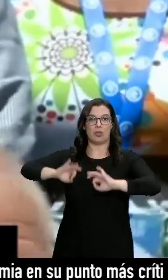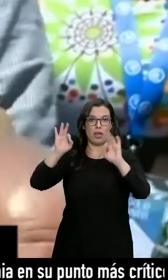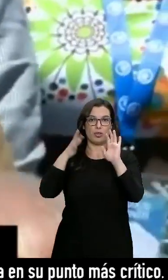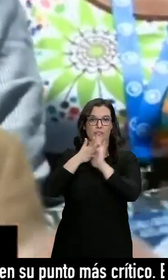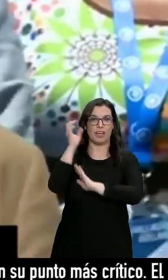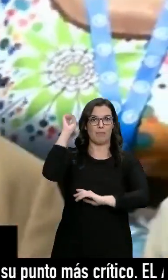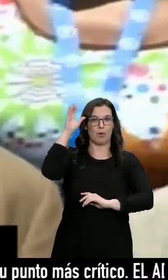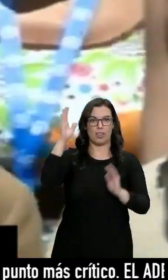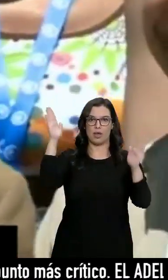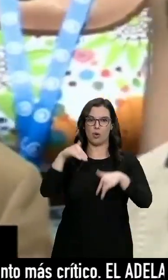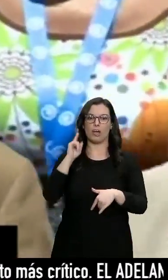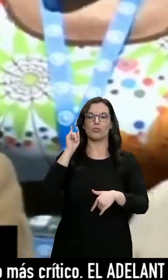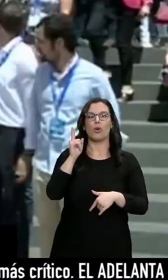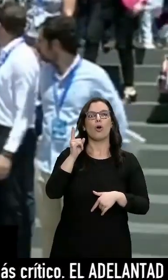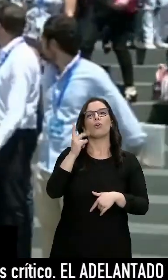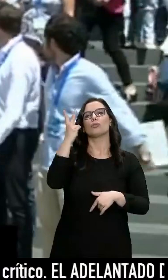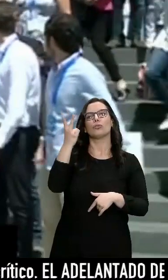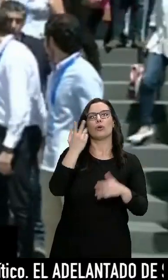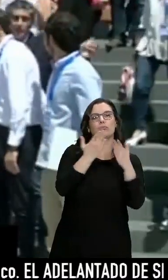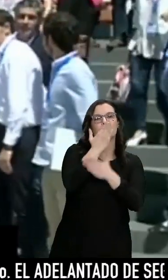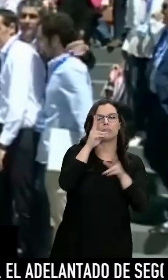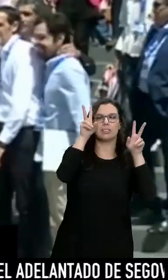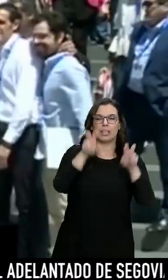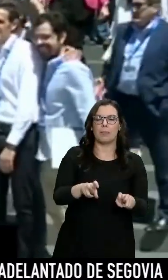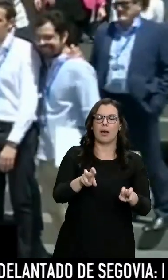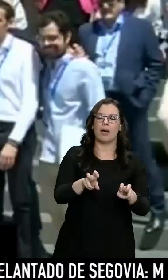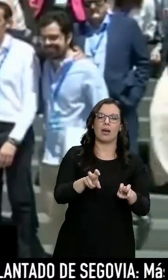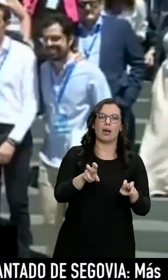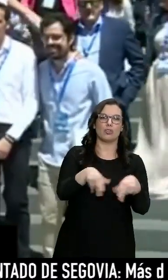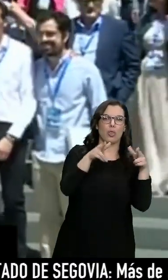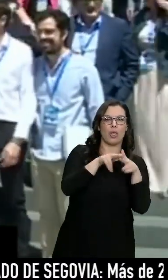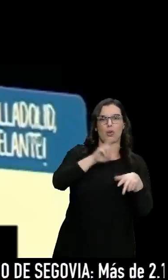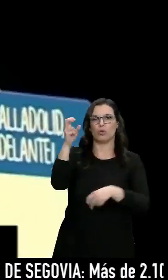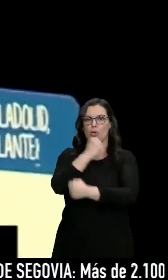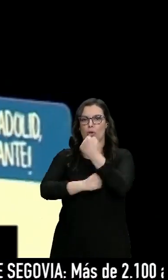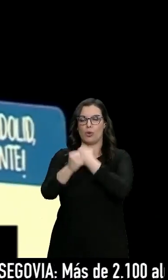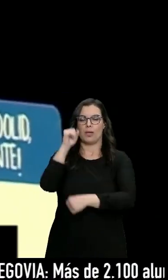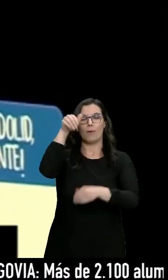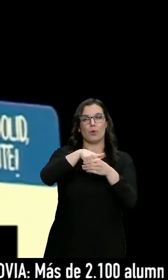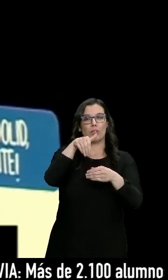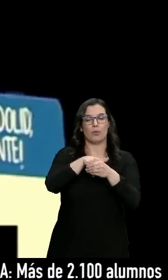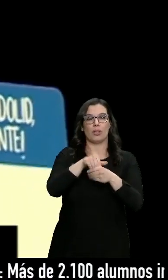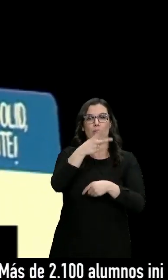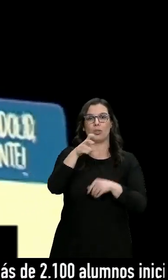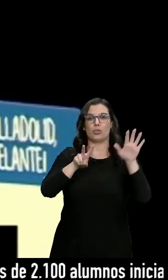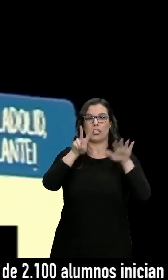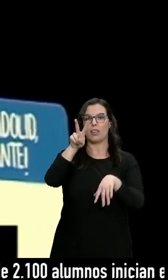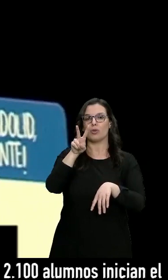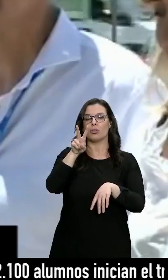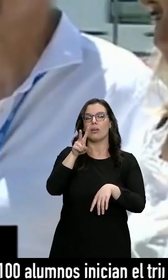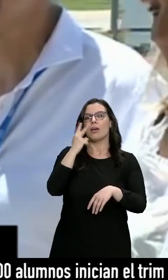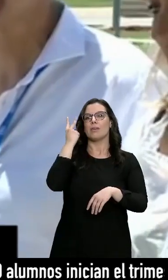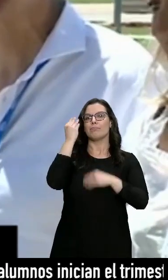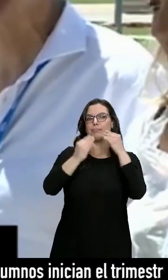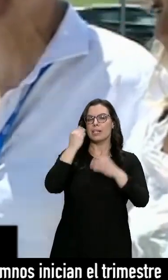sí dos comunicaciones, una social y otra económica. La votación de los 672 compromisarios está por decidir si